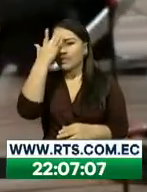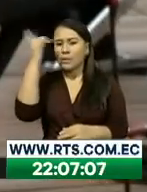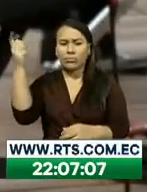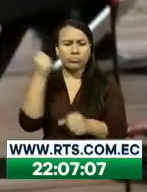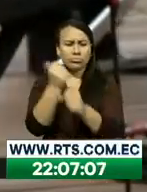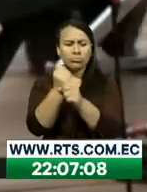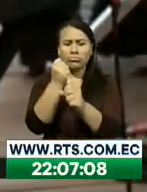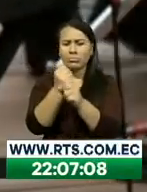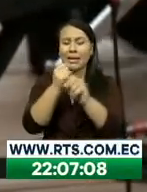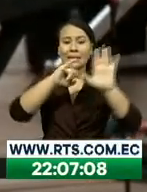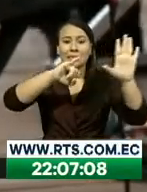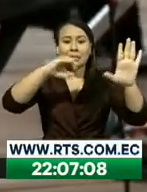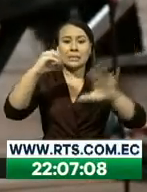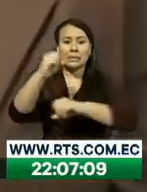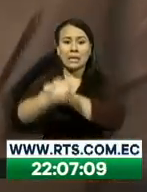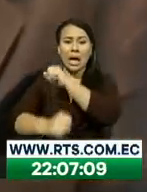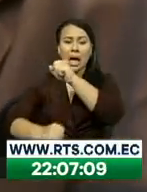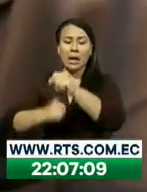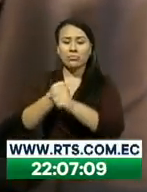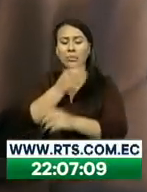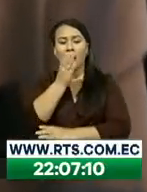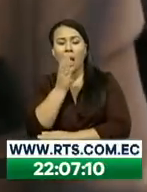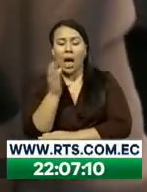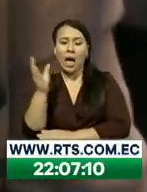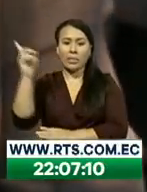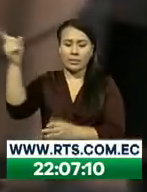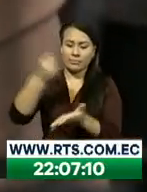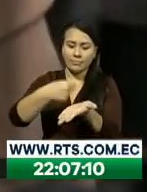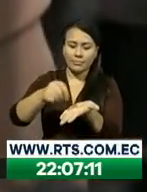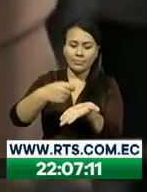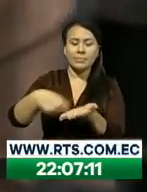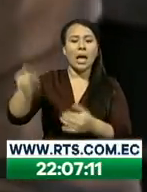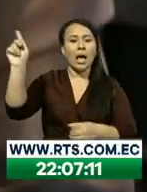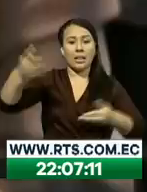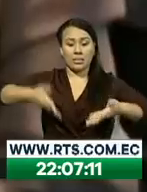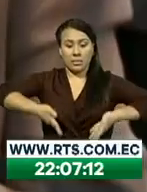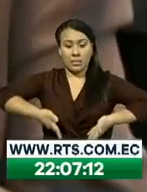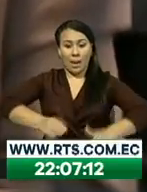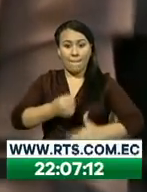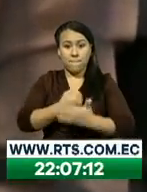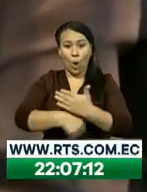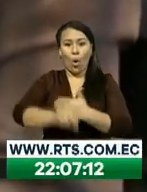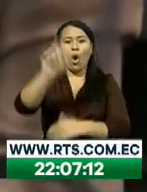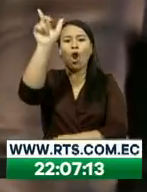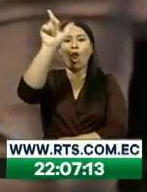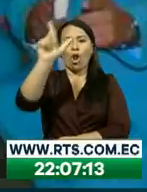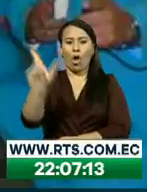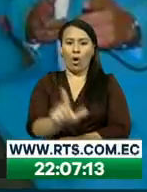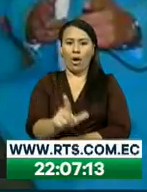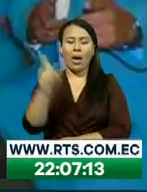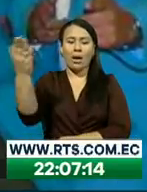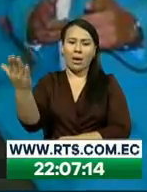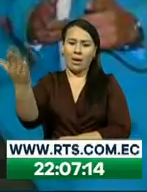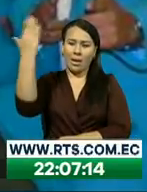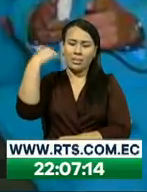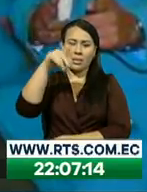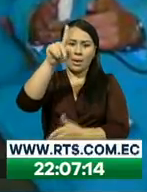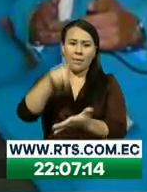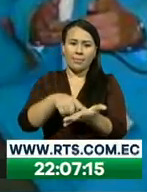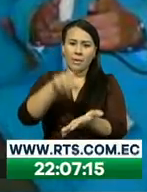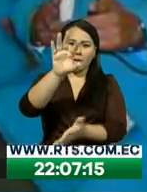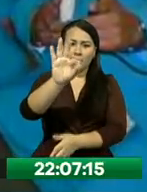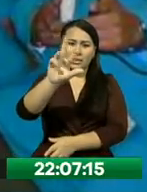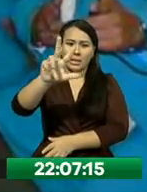por más de 60 años. Don Medardo nació en Loja en septiembre de 1937 y es considerado como